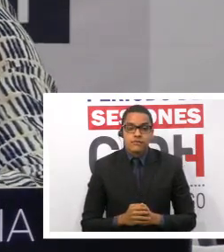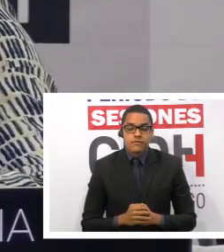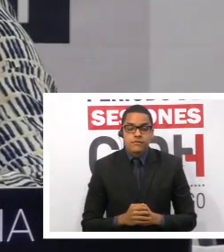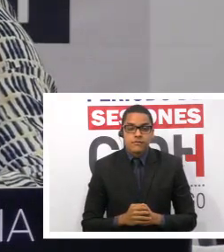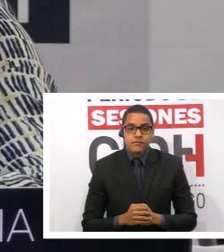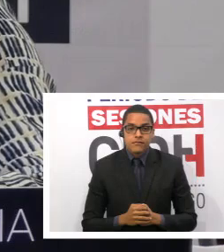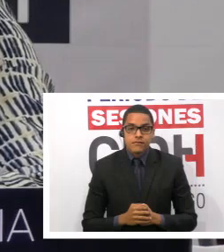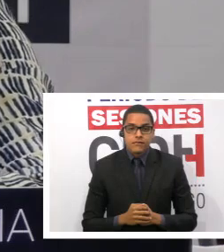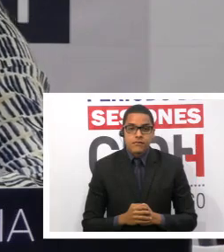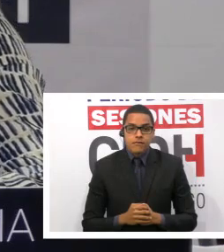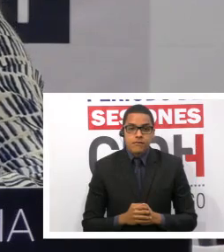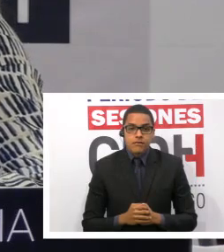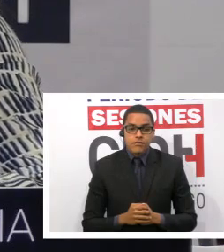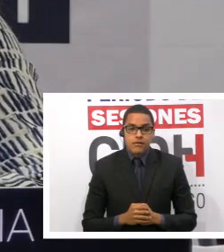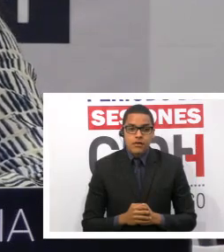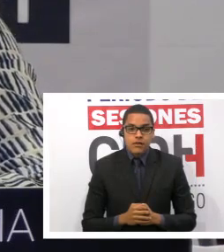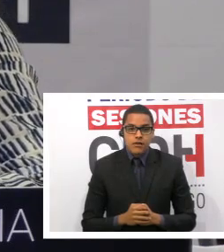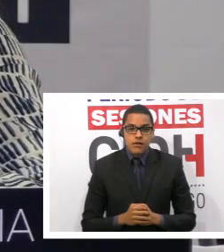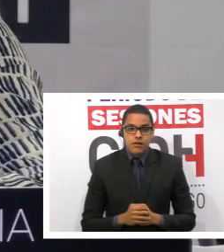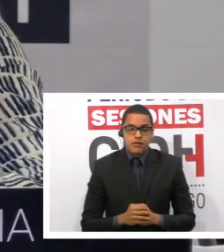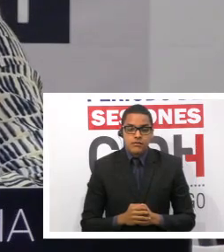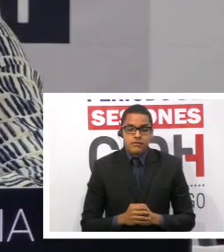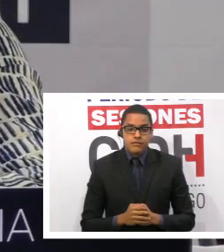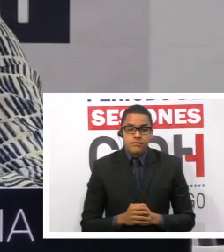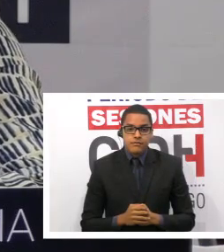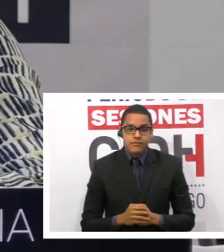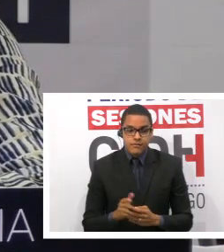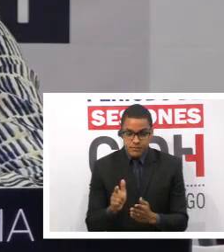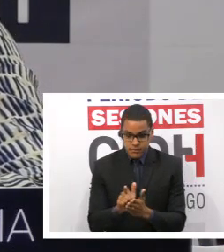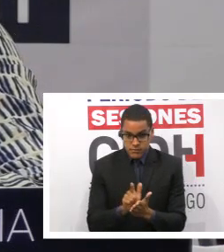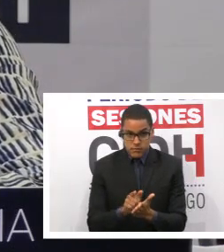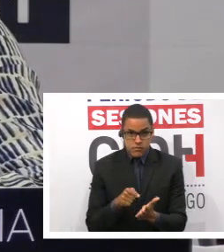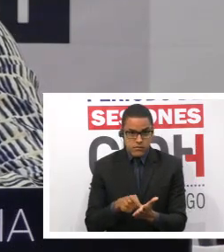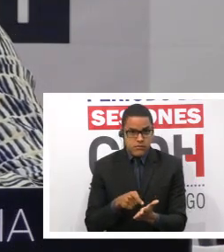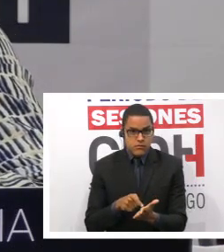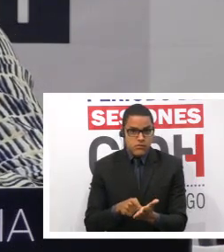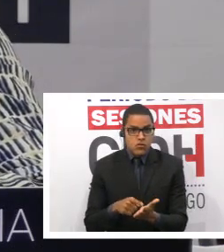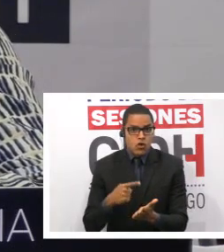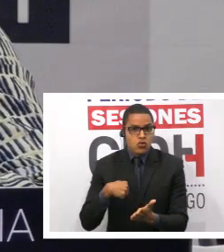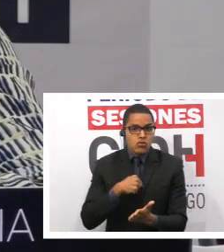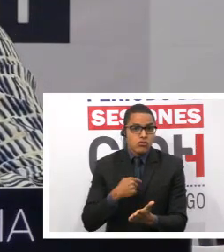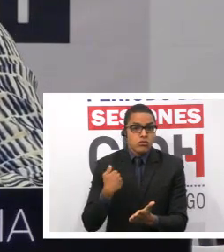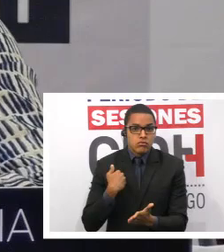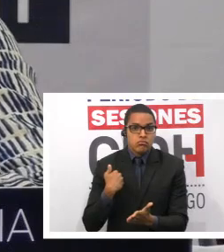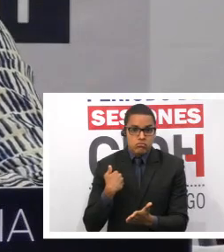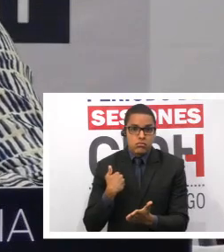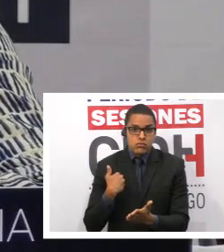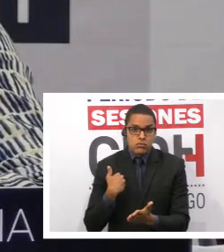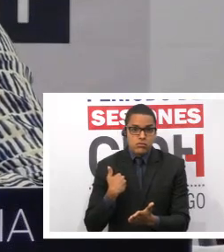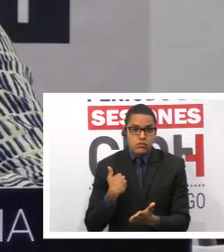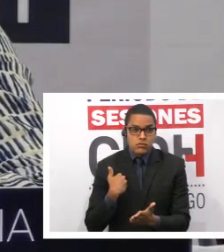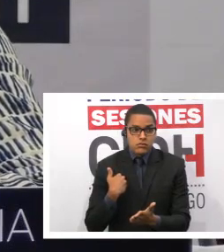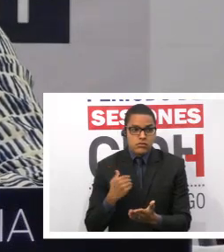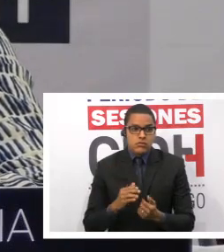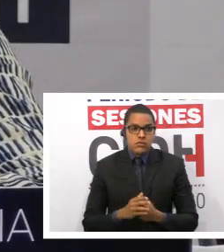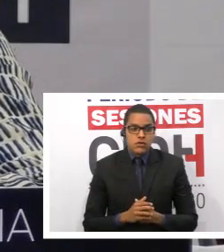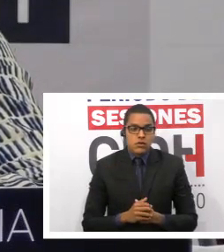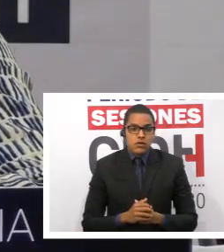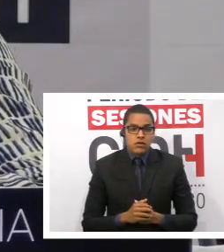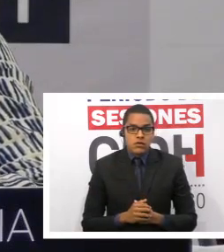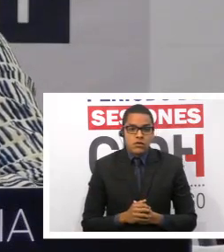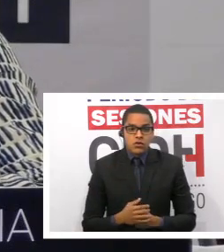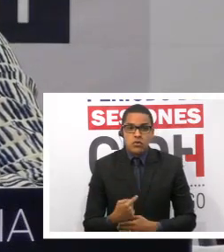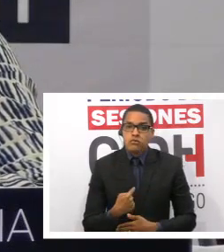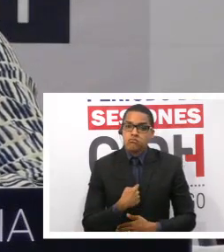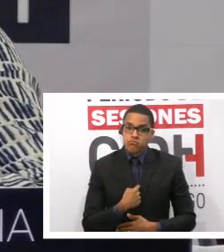salvador tenemos listo hasta vieja mente de los indicadores con datos desagregados y yo me siento